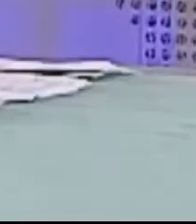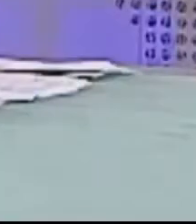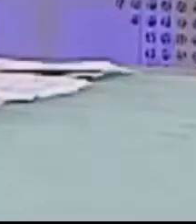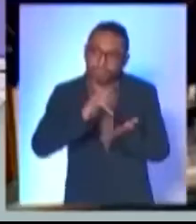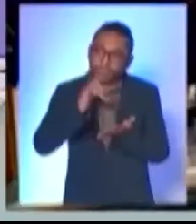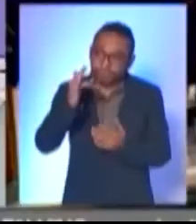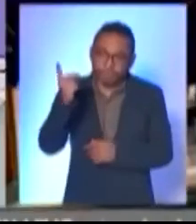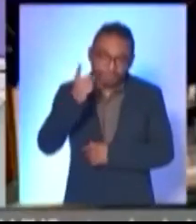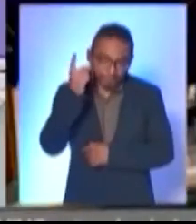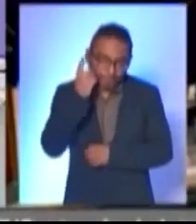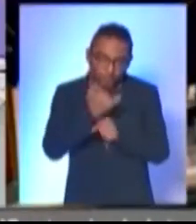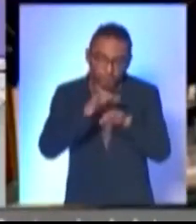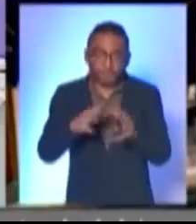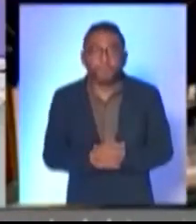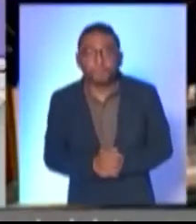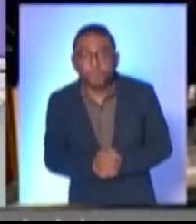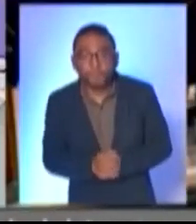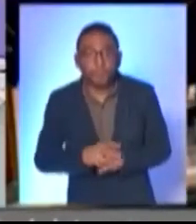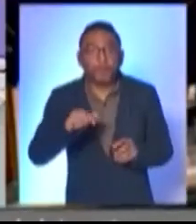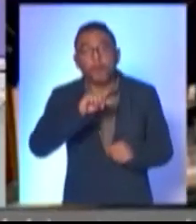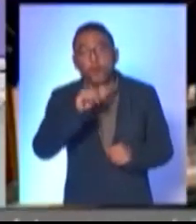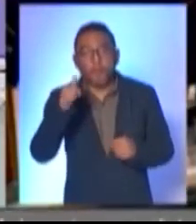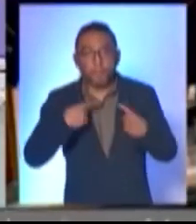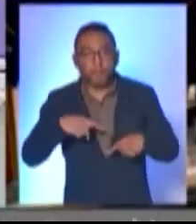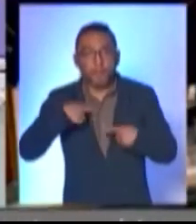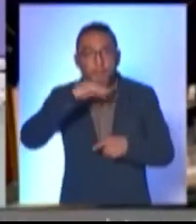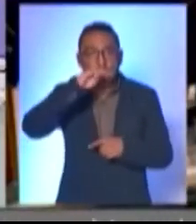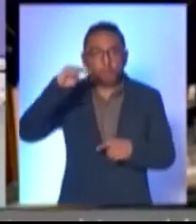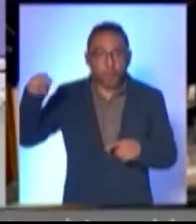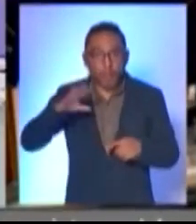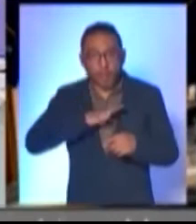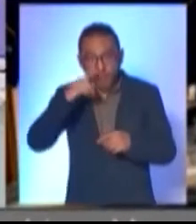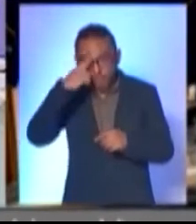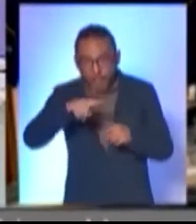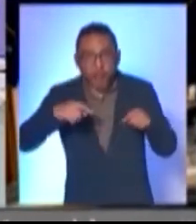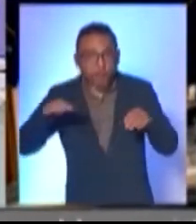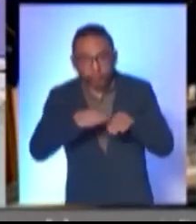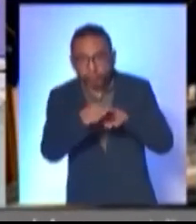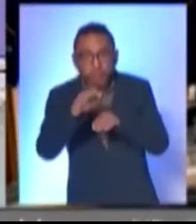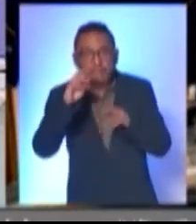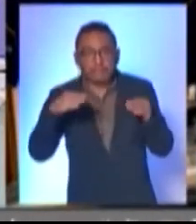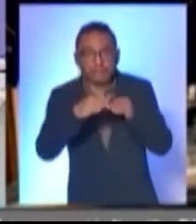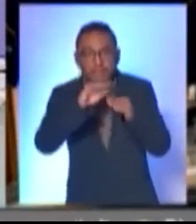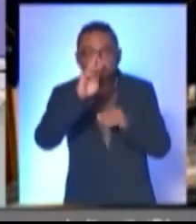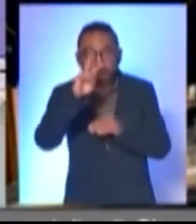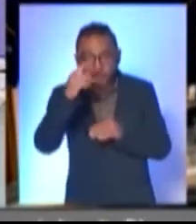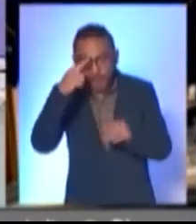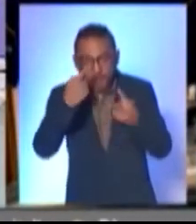Gracias, Dafa, por la información. Pilotos michoacanos estarán presentes en el Rally Sierra Brava en el inicio del Campeonato